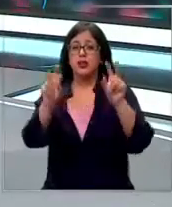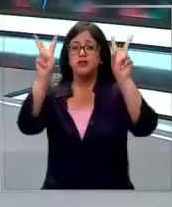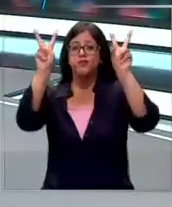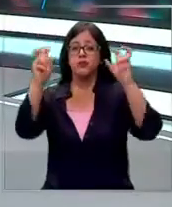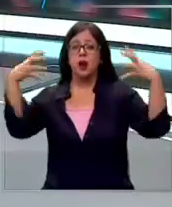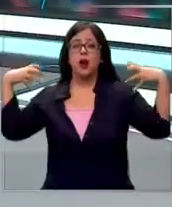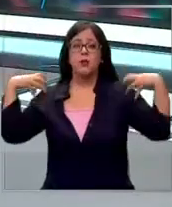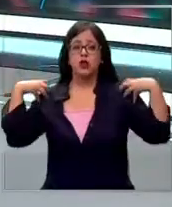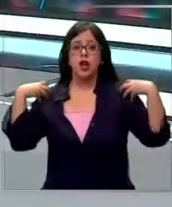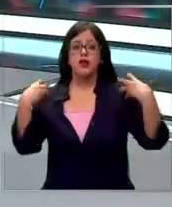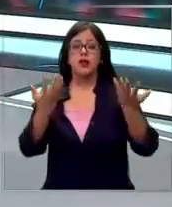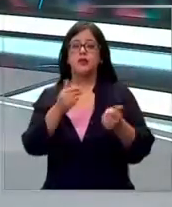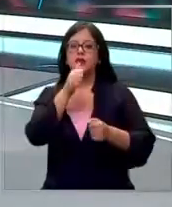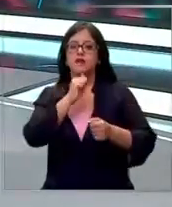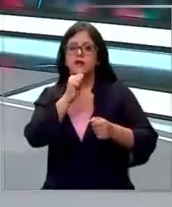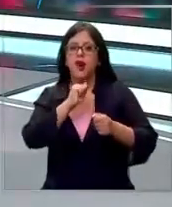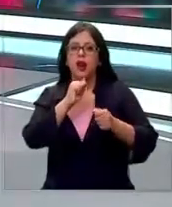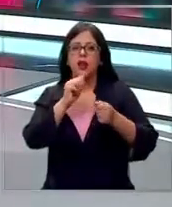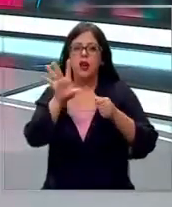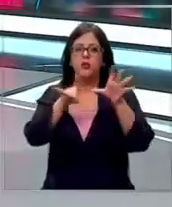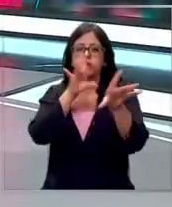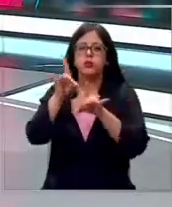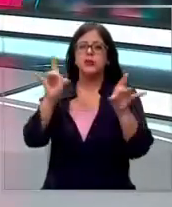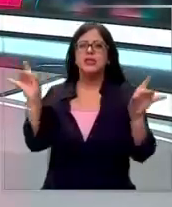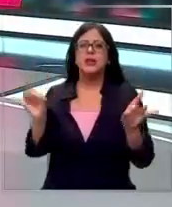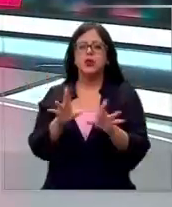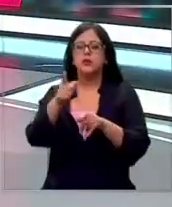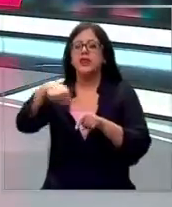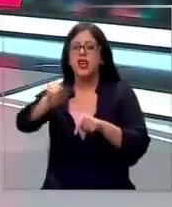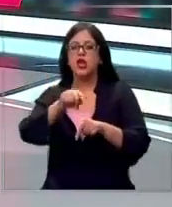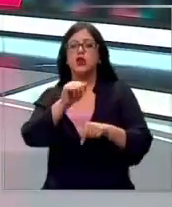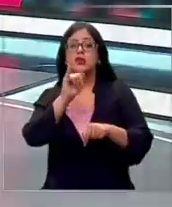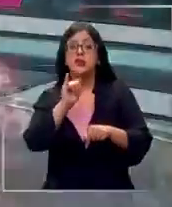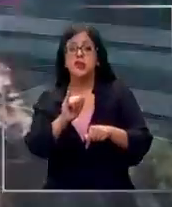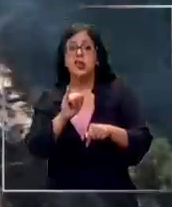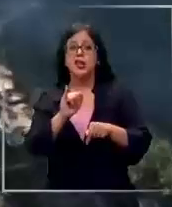se está investigando si su acción fue o no intencional.